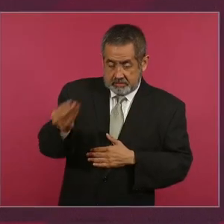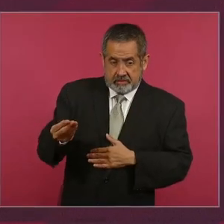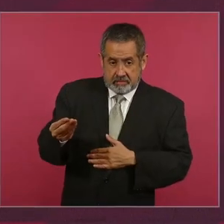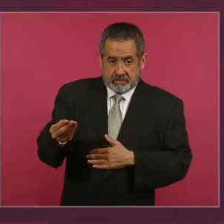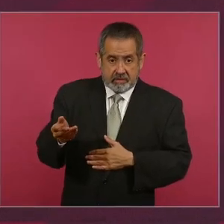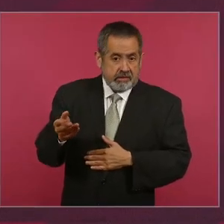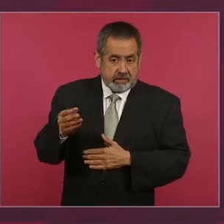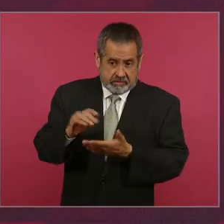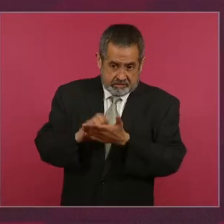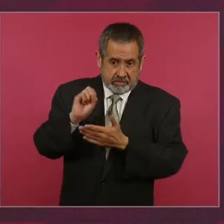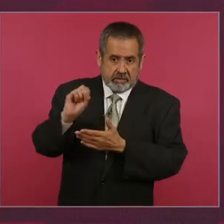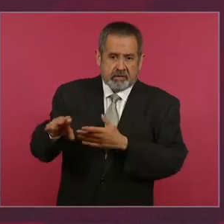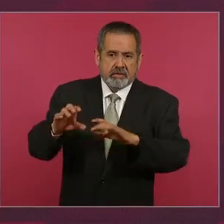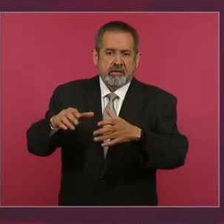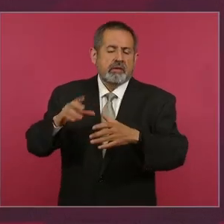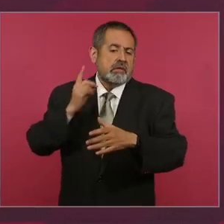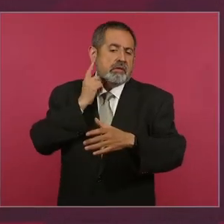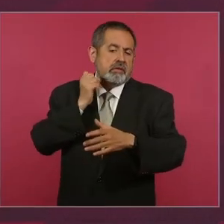que se manda,